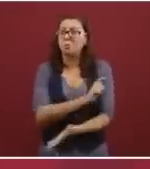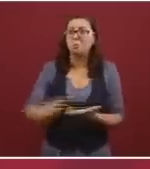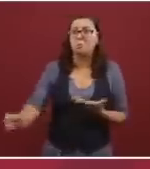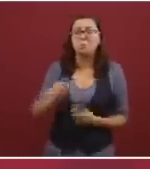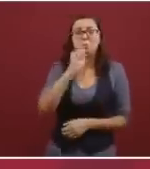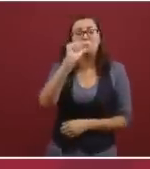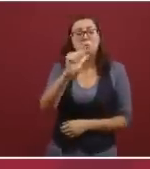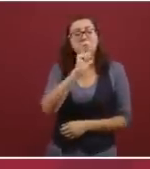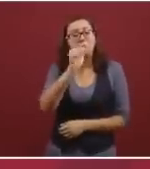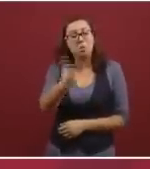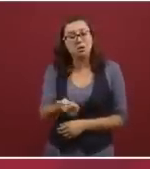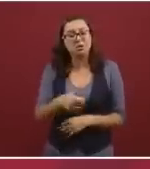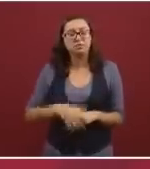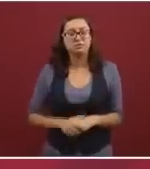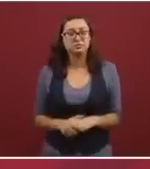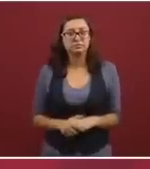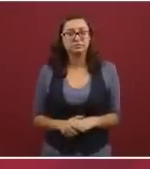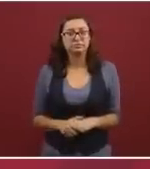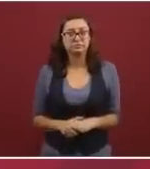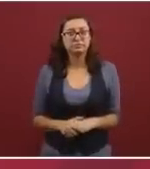que hay que también pensar,